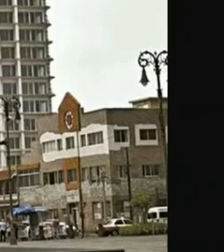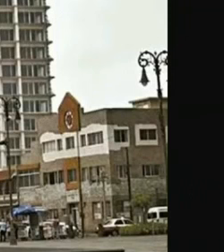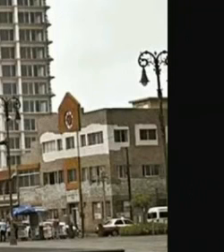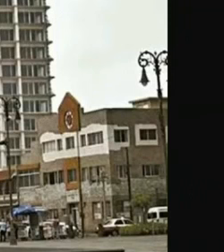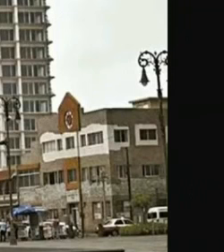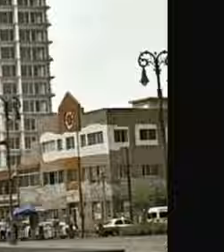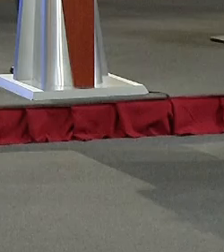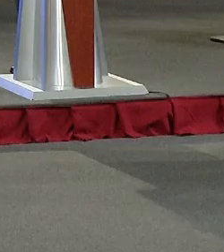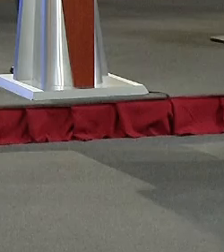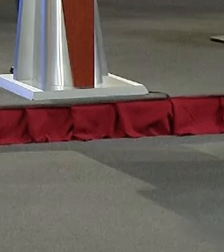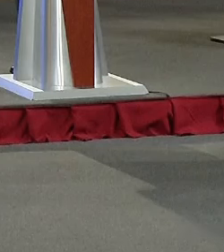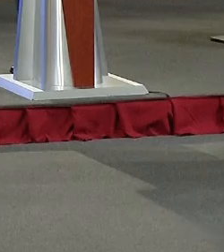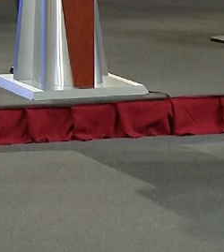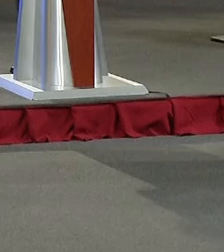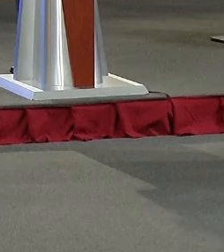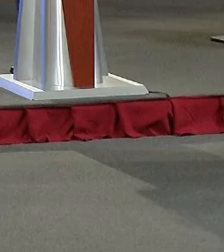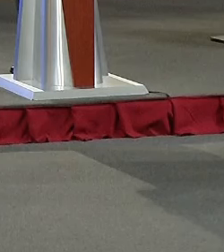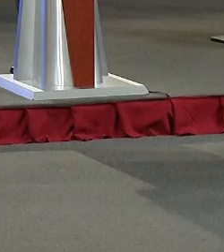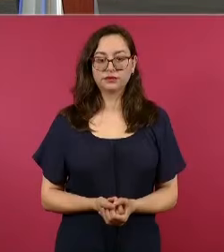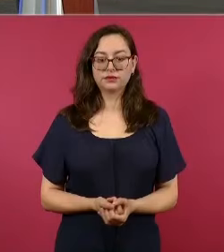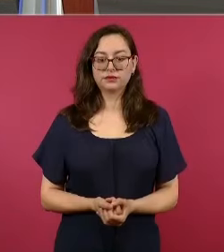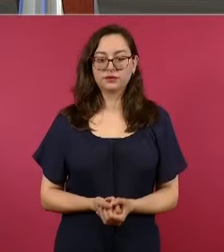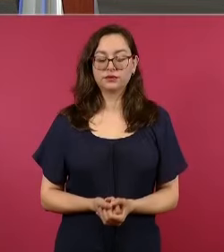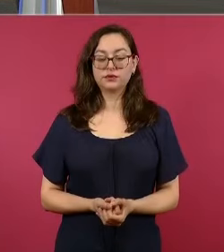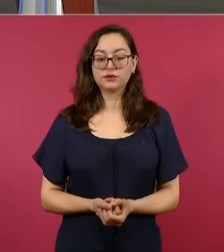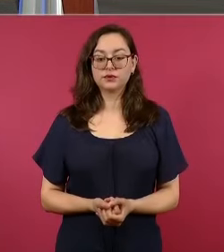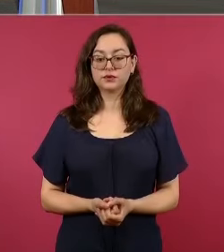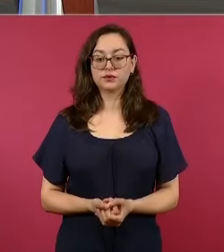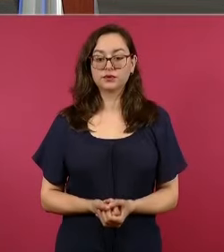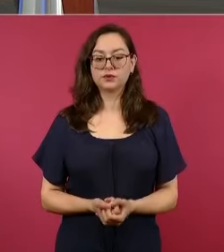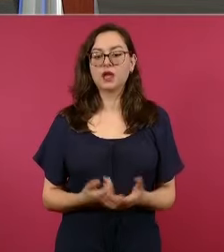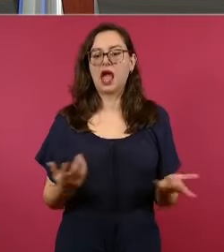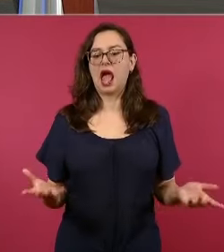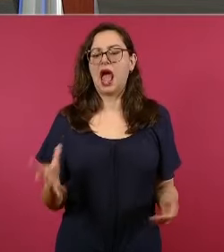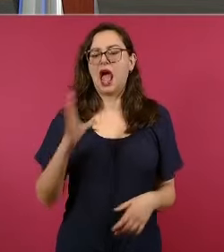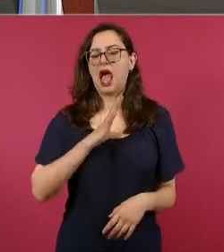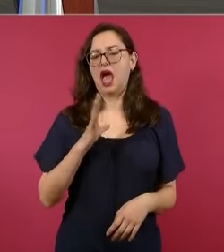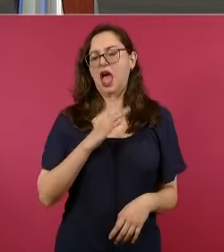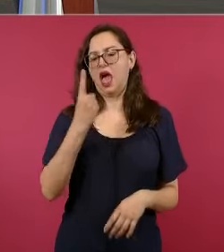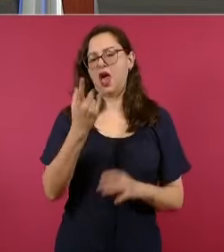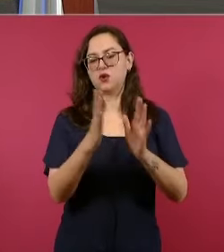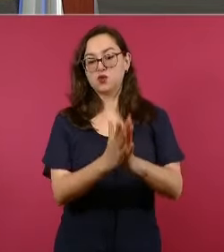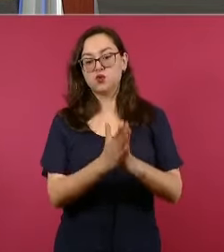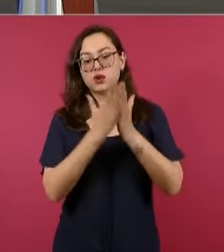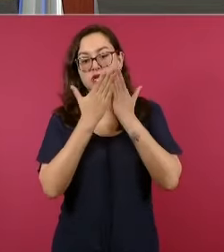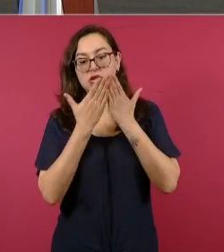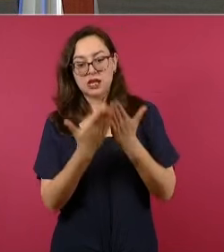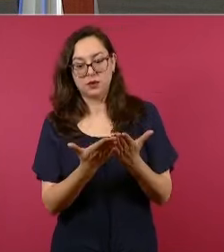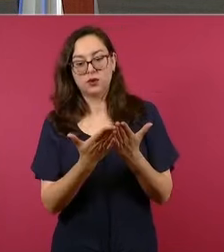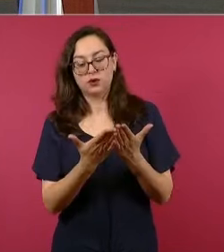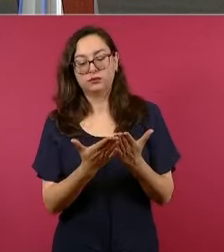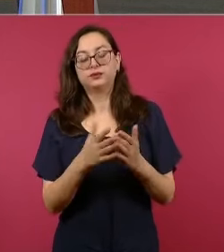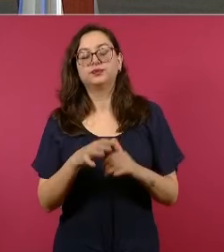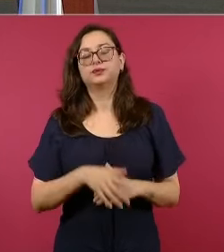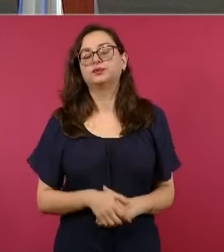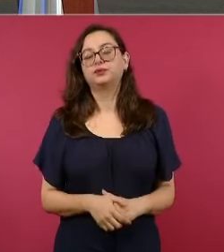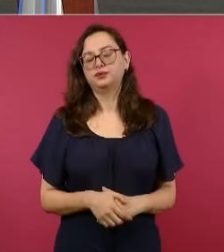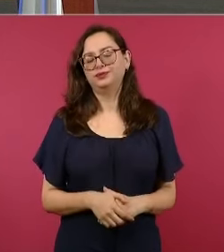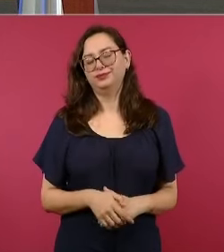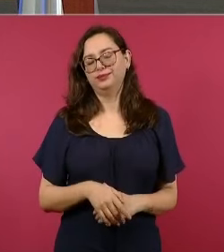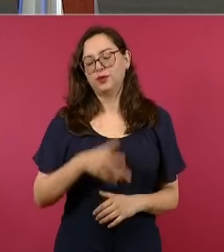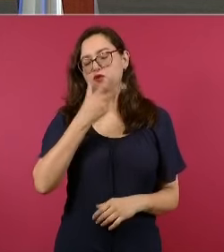Norte se viene a la capital cuando empiezan a construir las obras